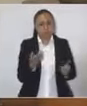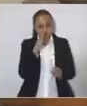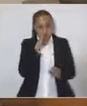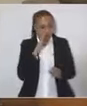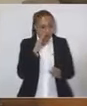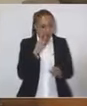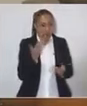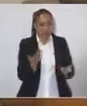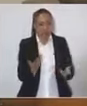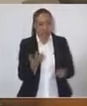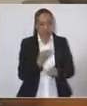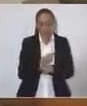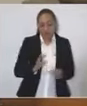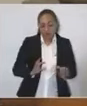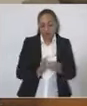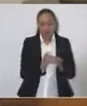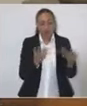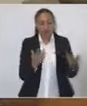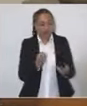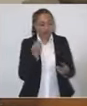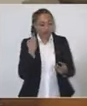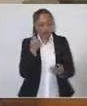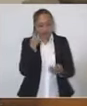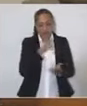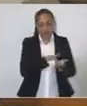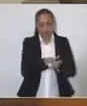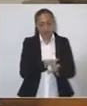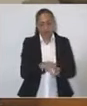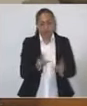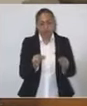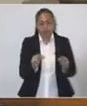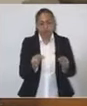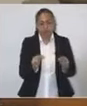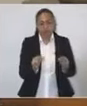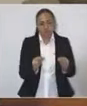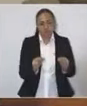Barbosa esté haciendo asambleas para que lo apoyen. No, no, no, no. Yo agradezco.